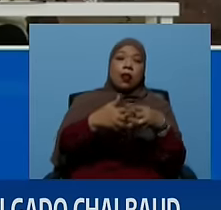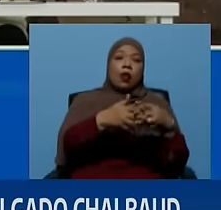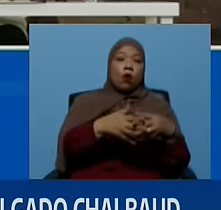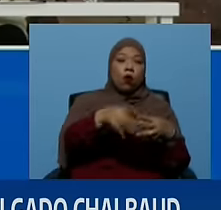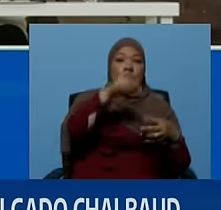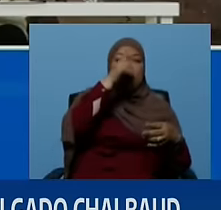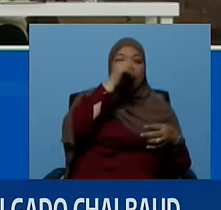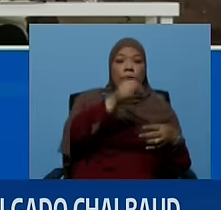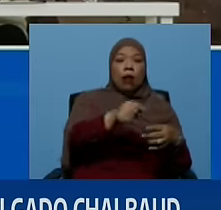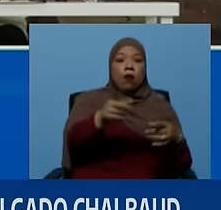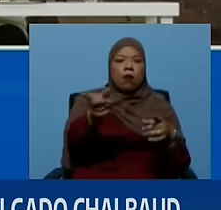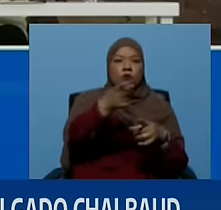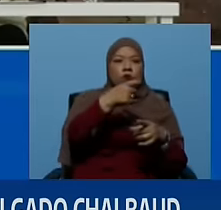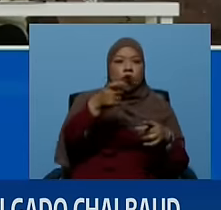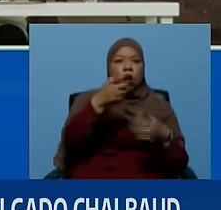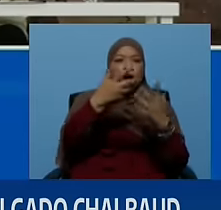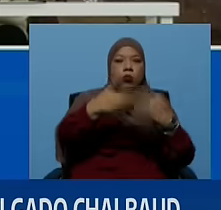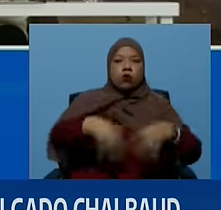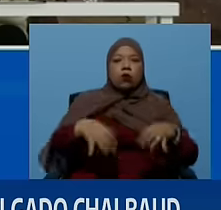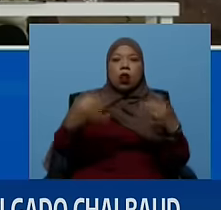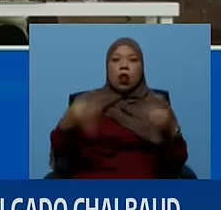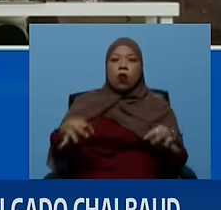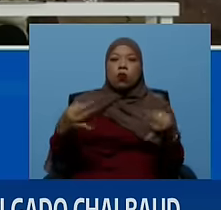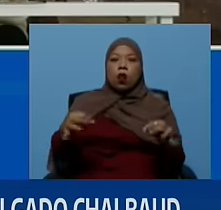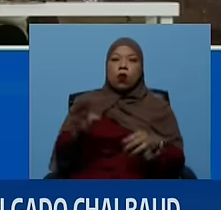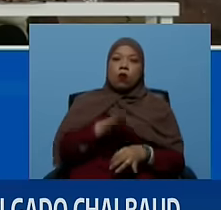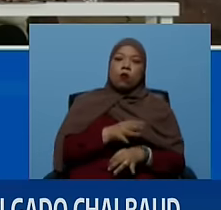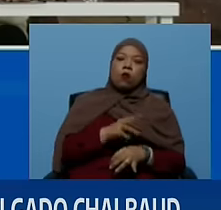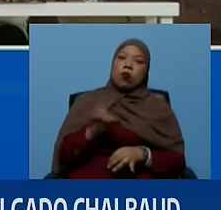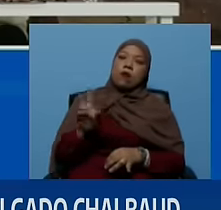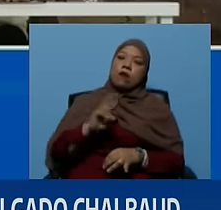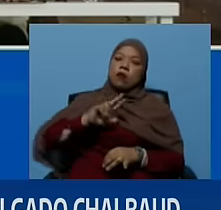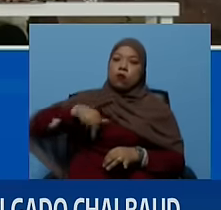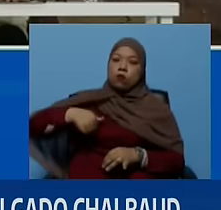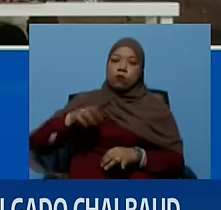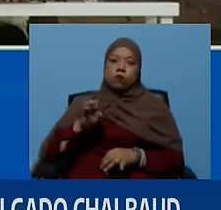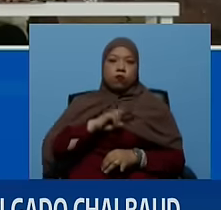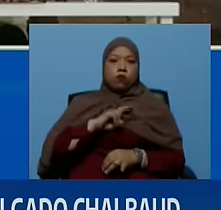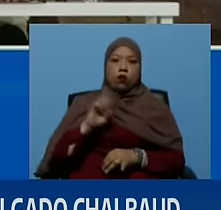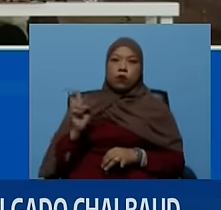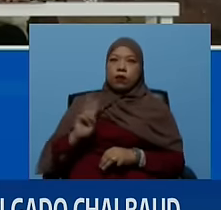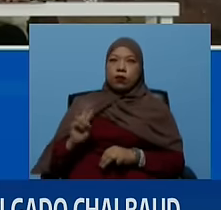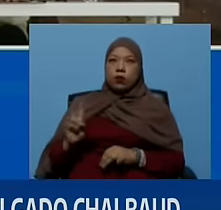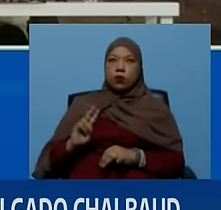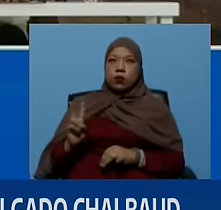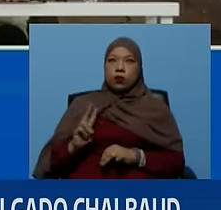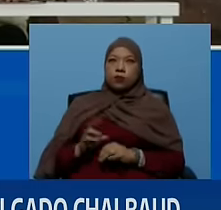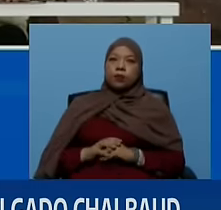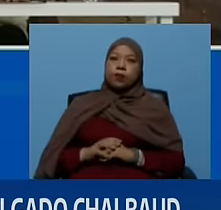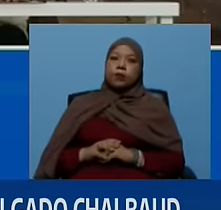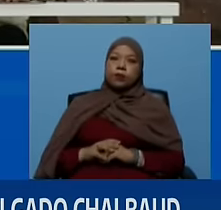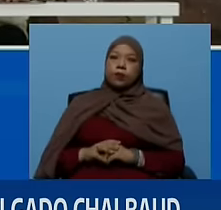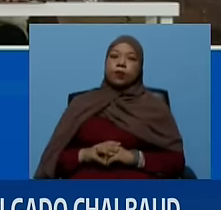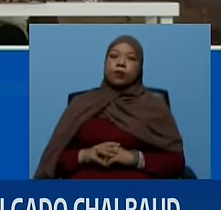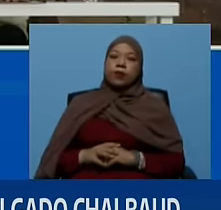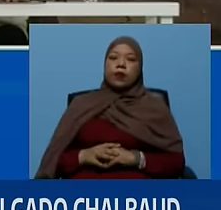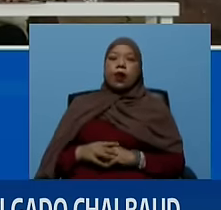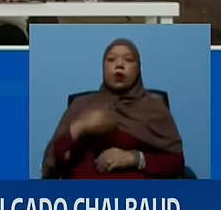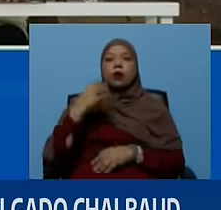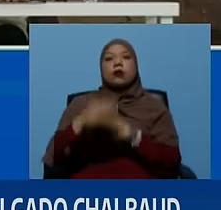vampiro viendo nuestra riqueza que son nuestras Isaías Med narita dio el primer